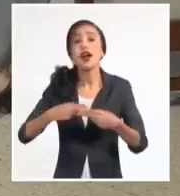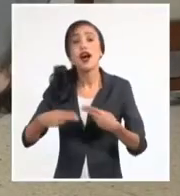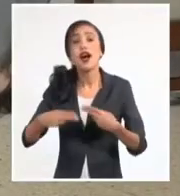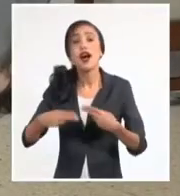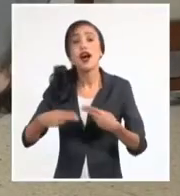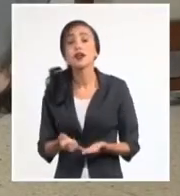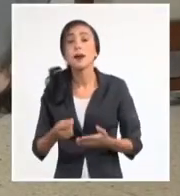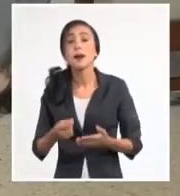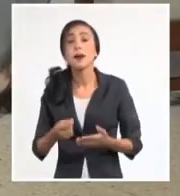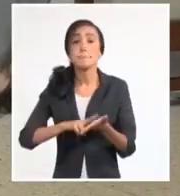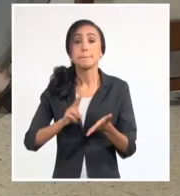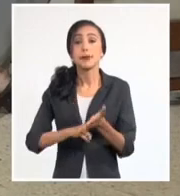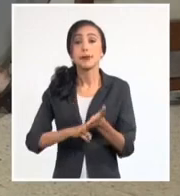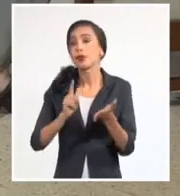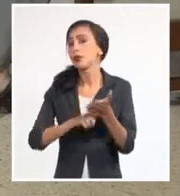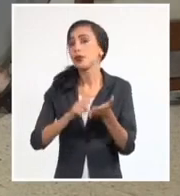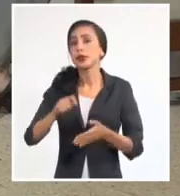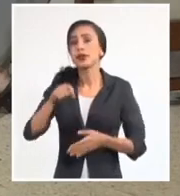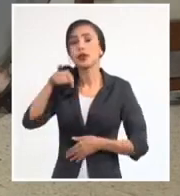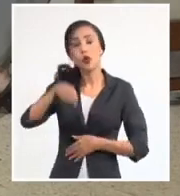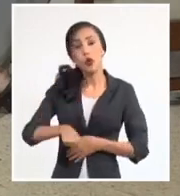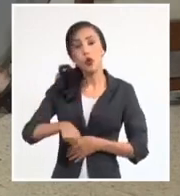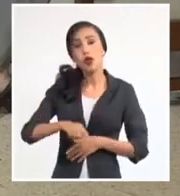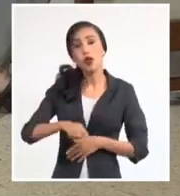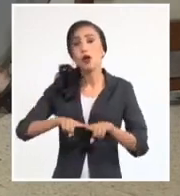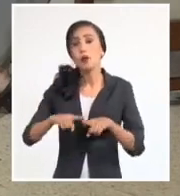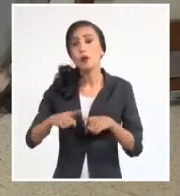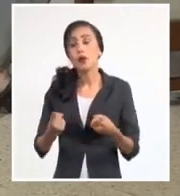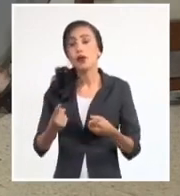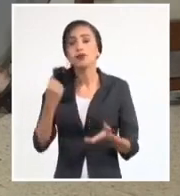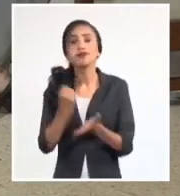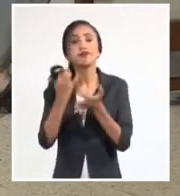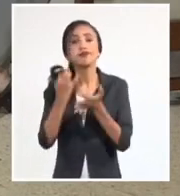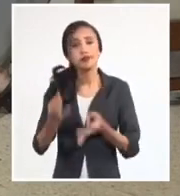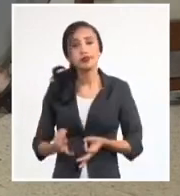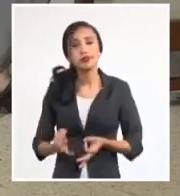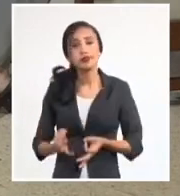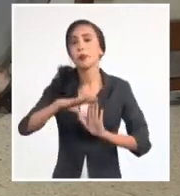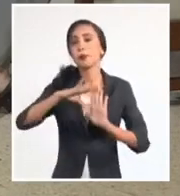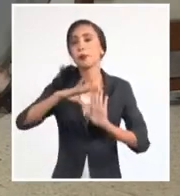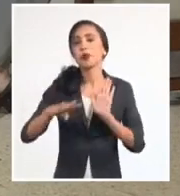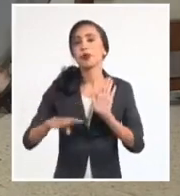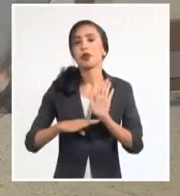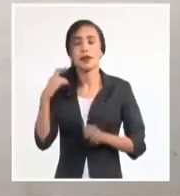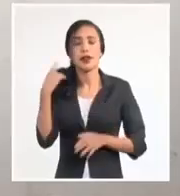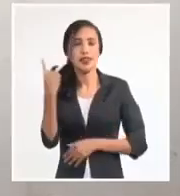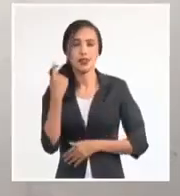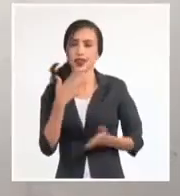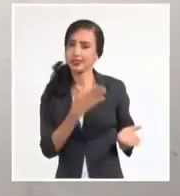los miembros del Comité Central hoy a propósito de la aprobación de este programa nacional. Adelante.